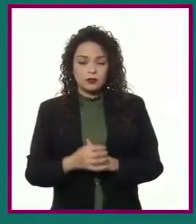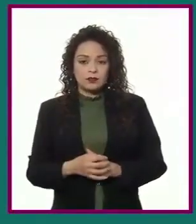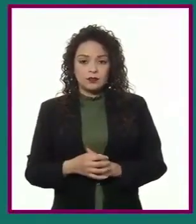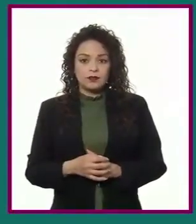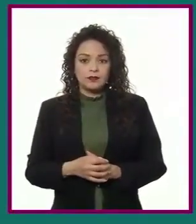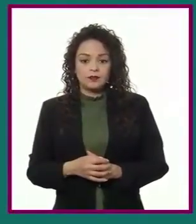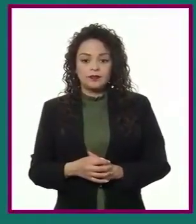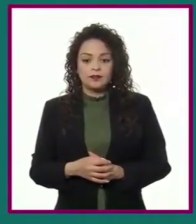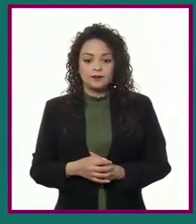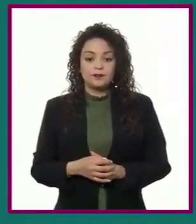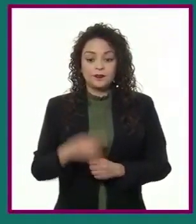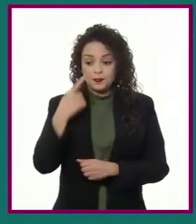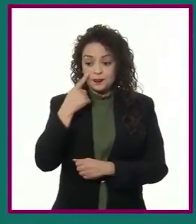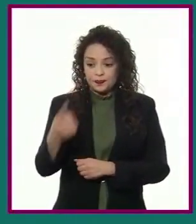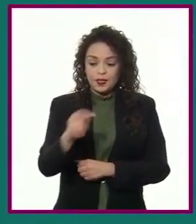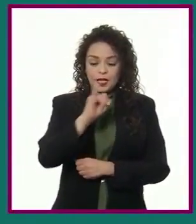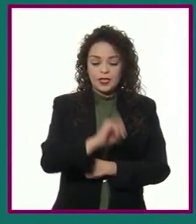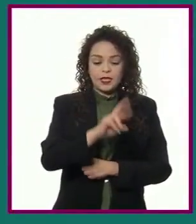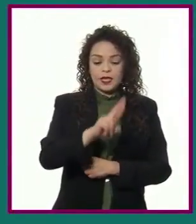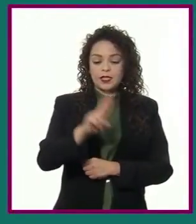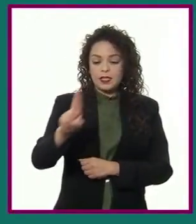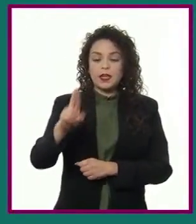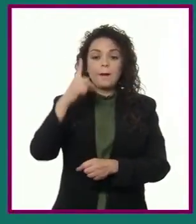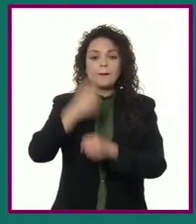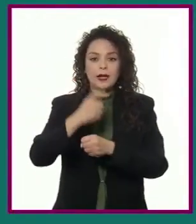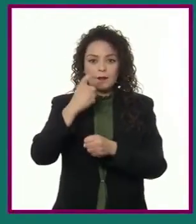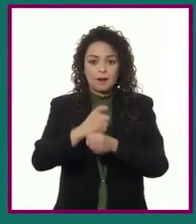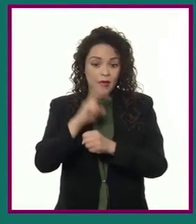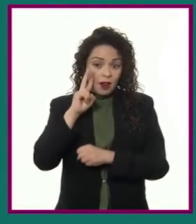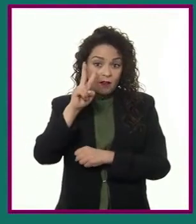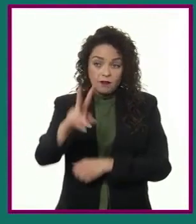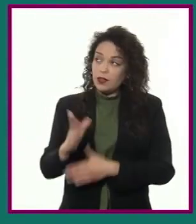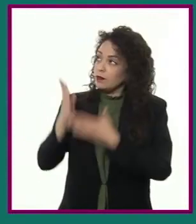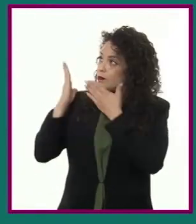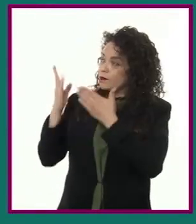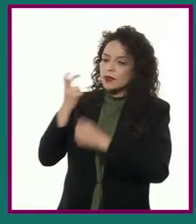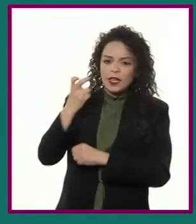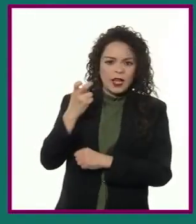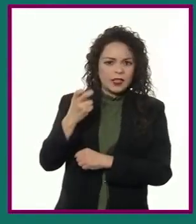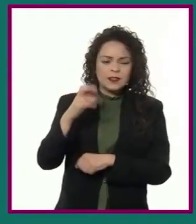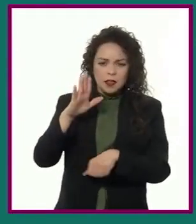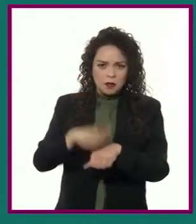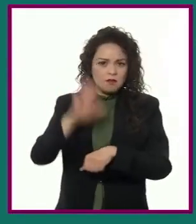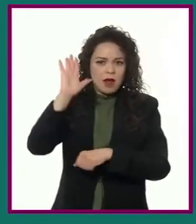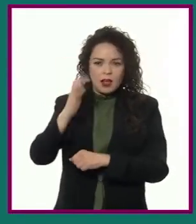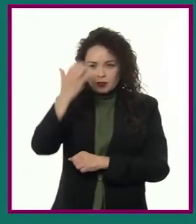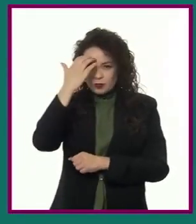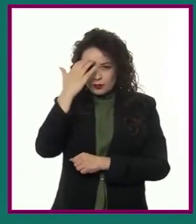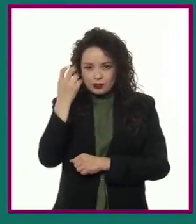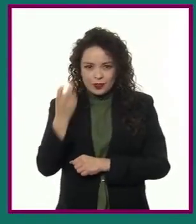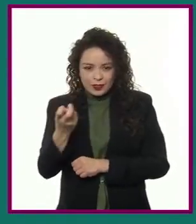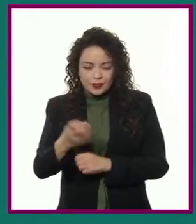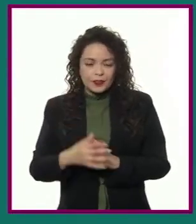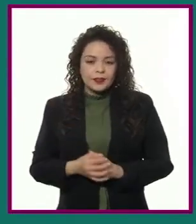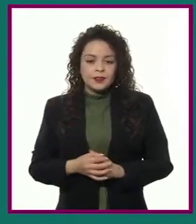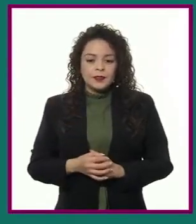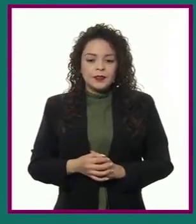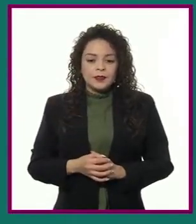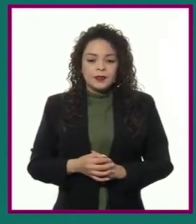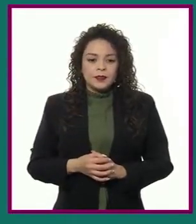galaxias del tipo IRR primero. Este es el tipo más común de galaxias irregulares. Este tipo de